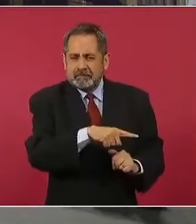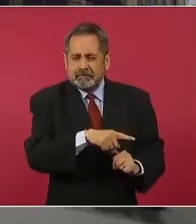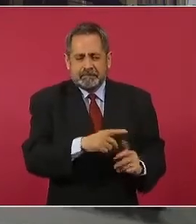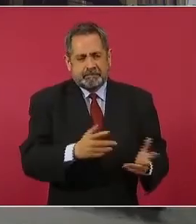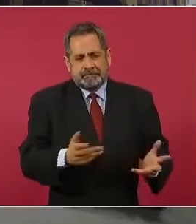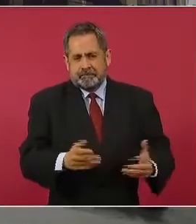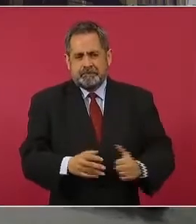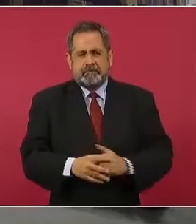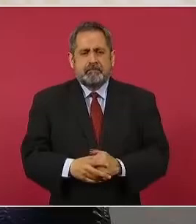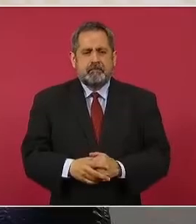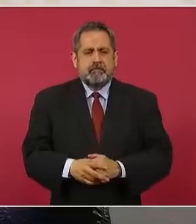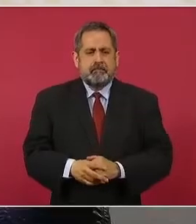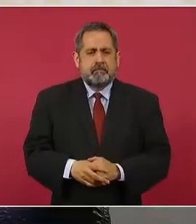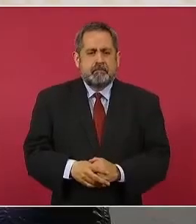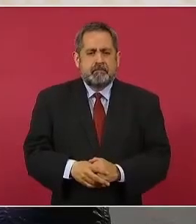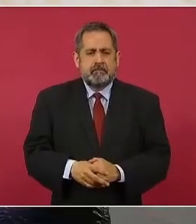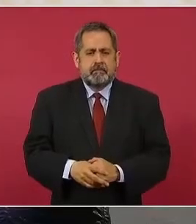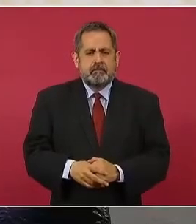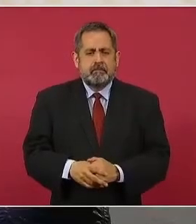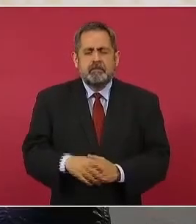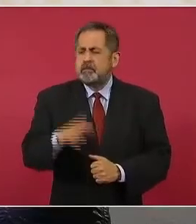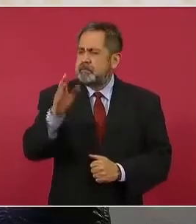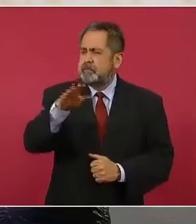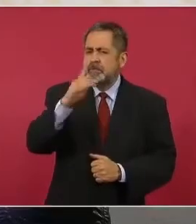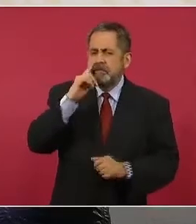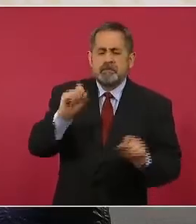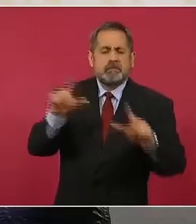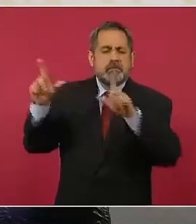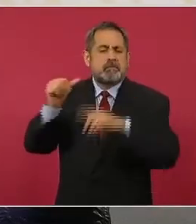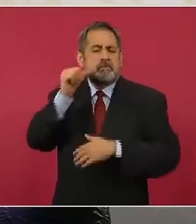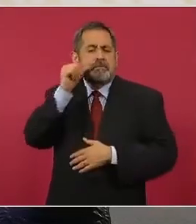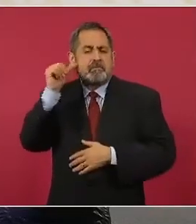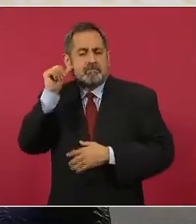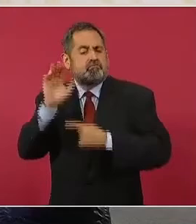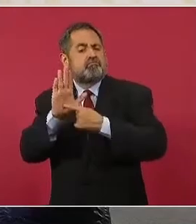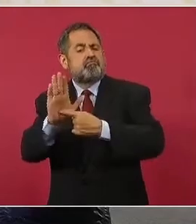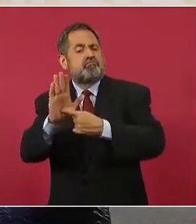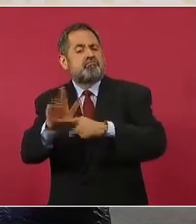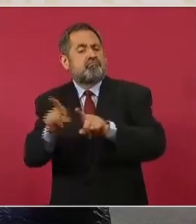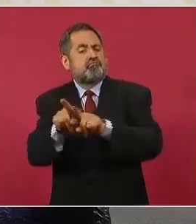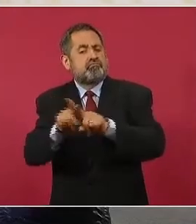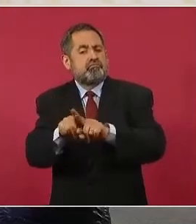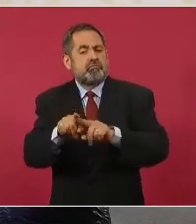van a hacer un análisis así. No,